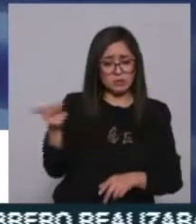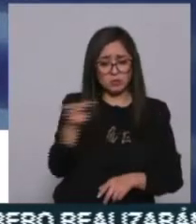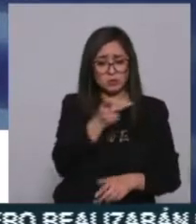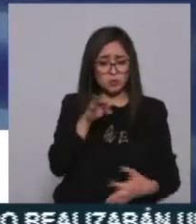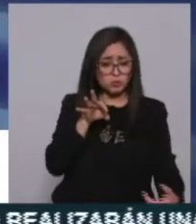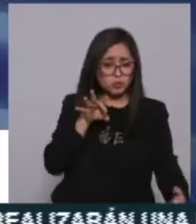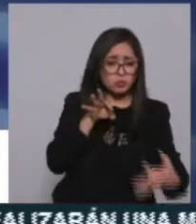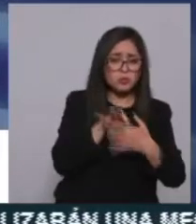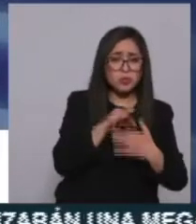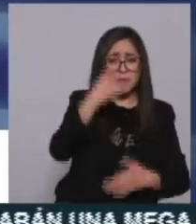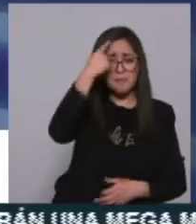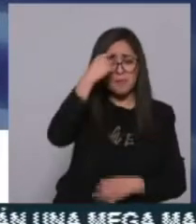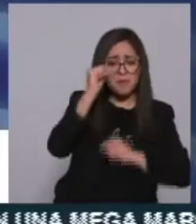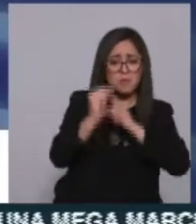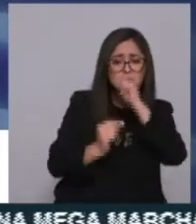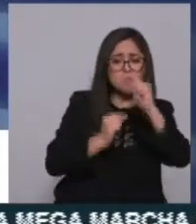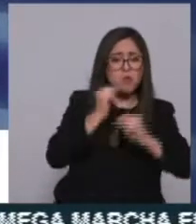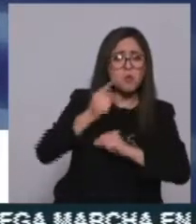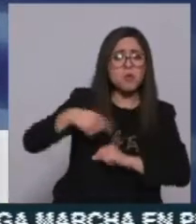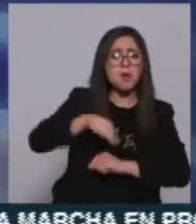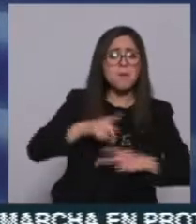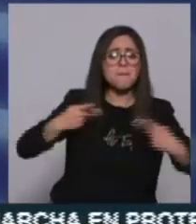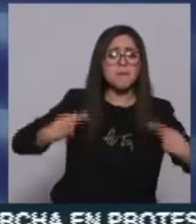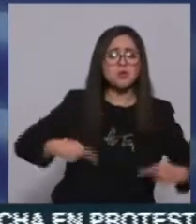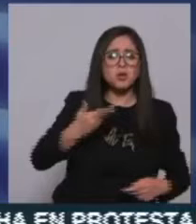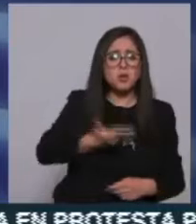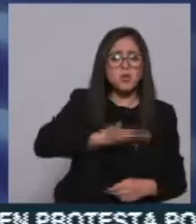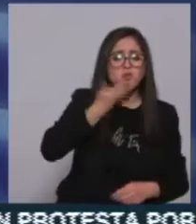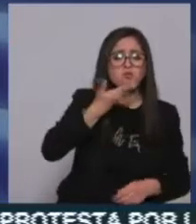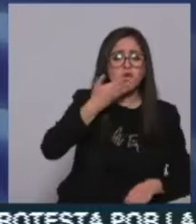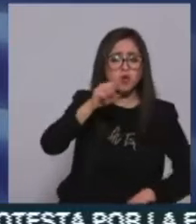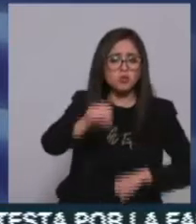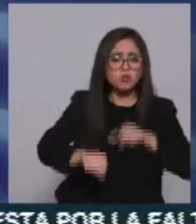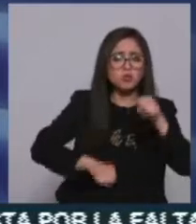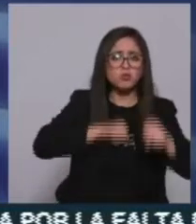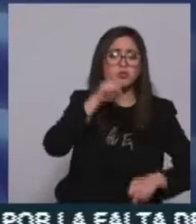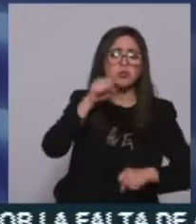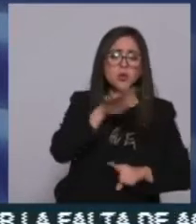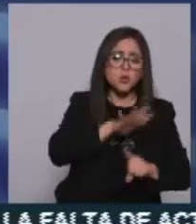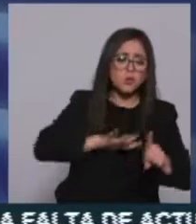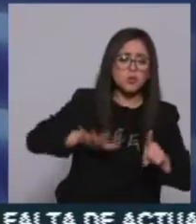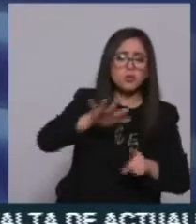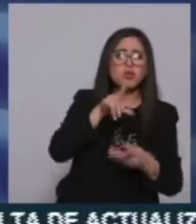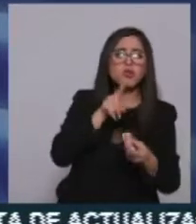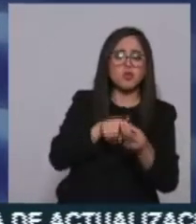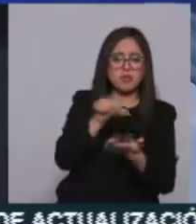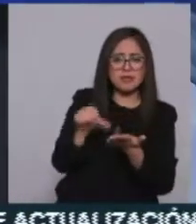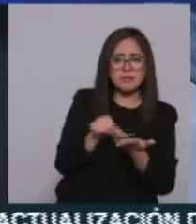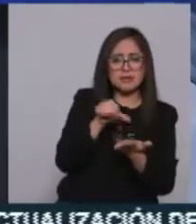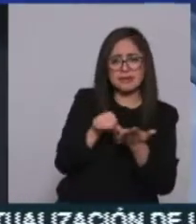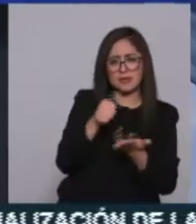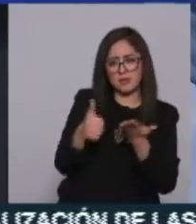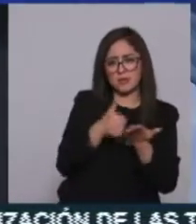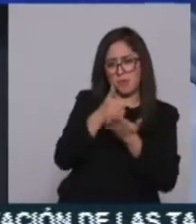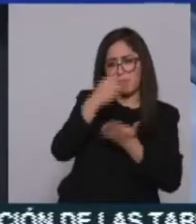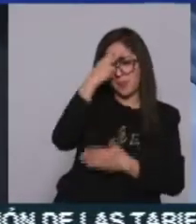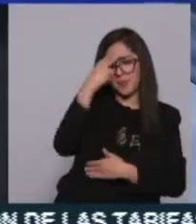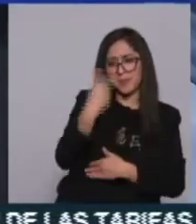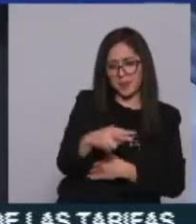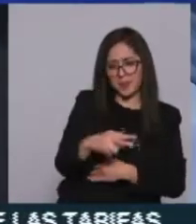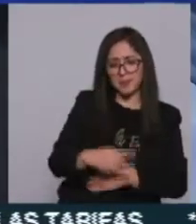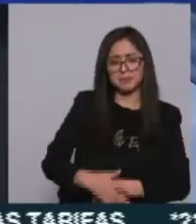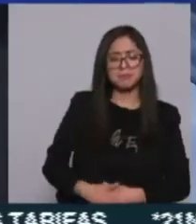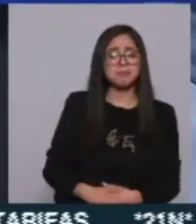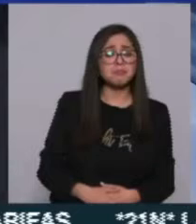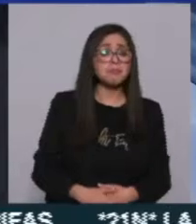que empezáramos a detonar también el uso de la bicicleta en zonas, al menos centrales de la ciudad. Así es. Oye, Alejandra, pues con este sistema que empezó